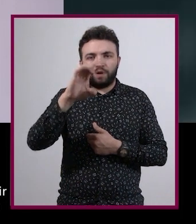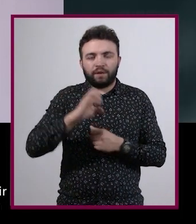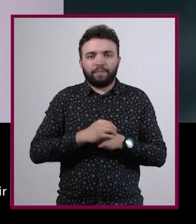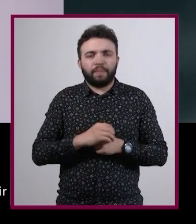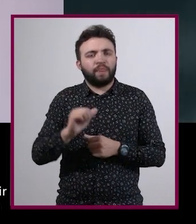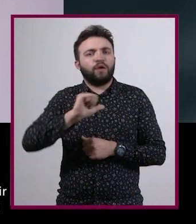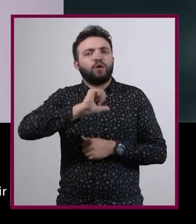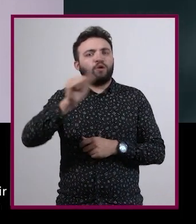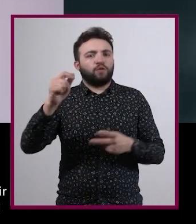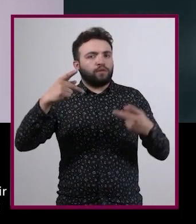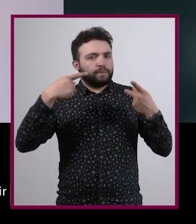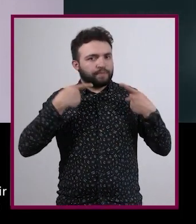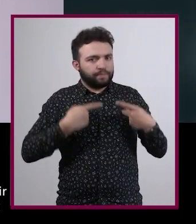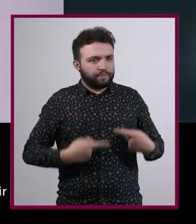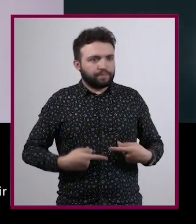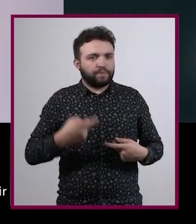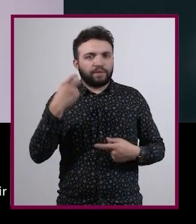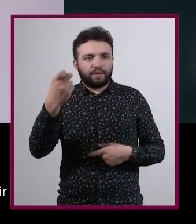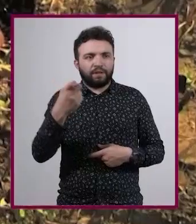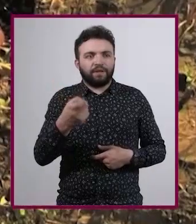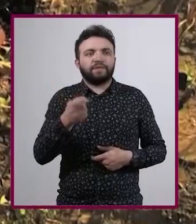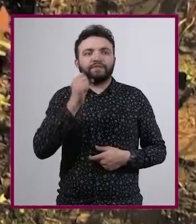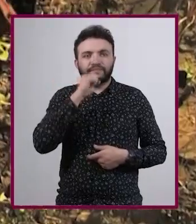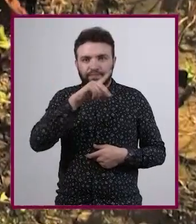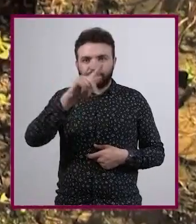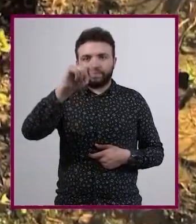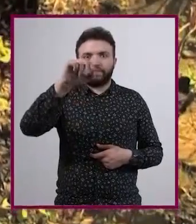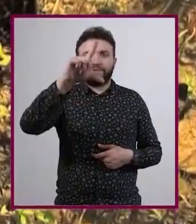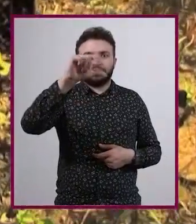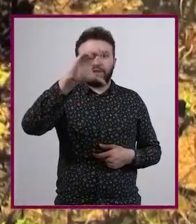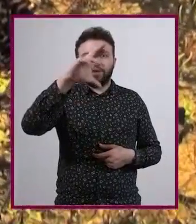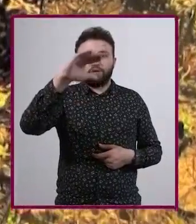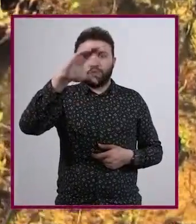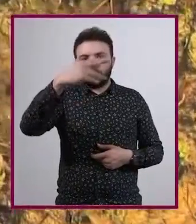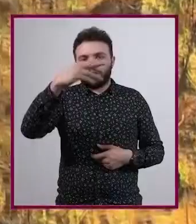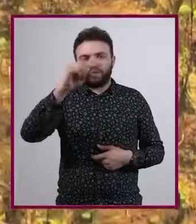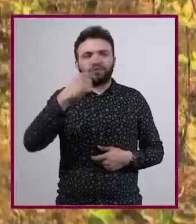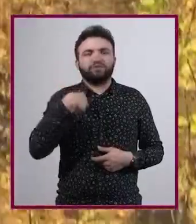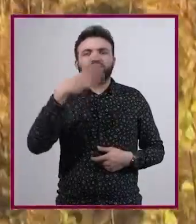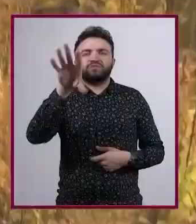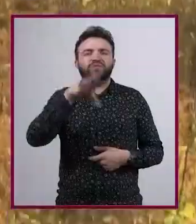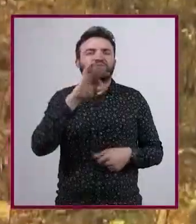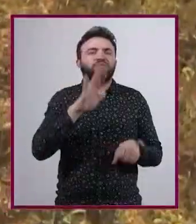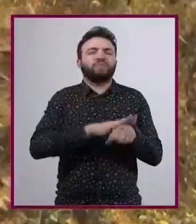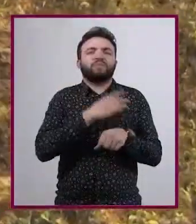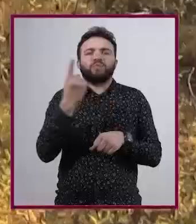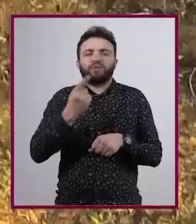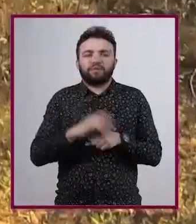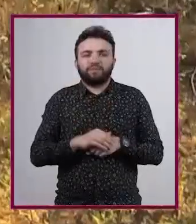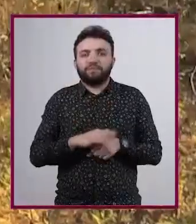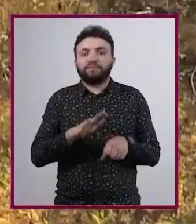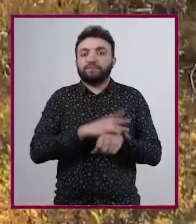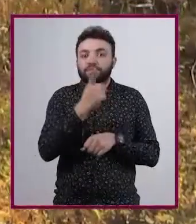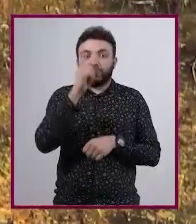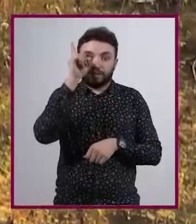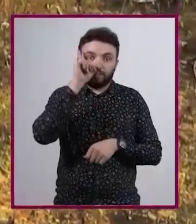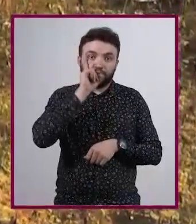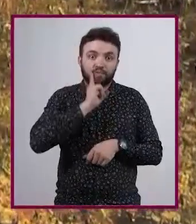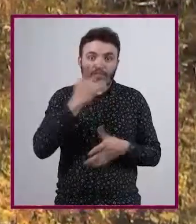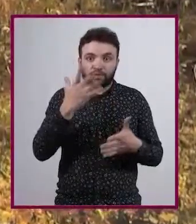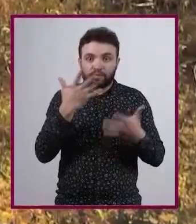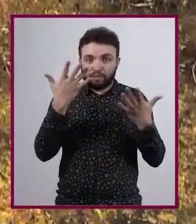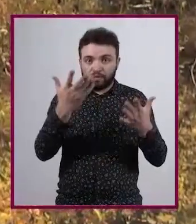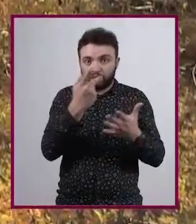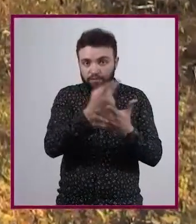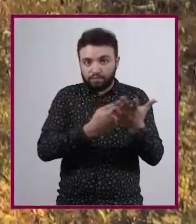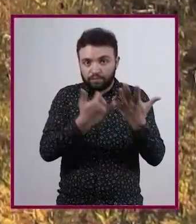Otro de los personajes de Resiliencia Tlacuache es un tlacuache, y lo elegí porque la mujer que inspiró este